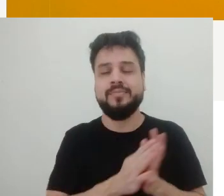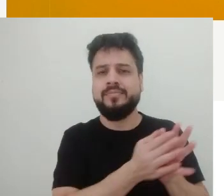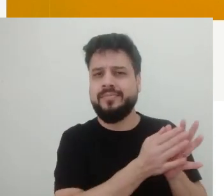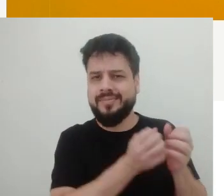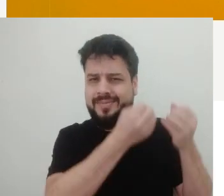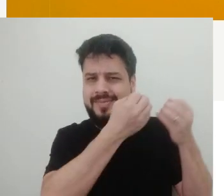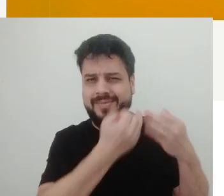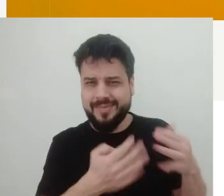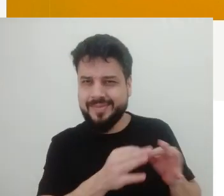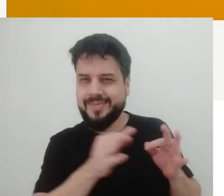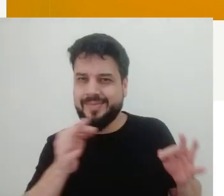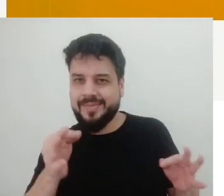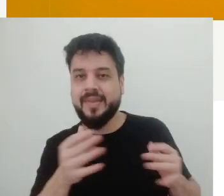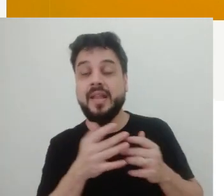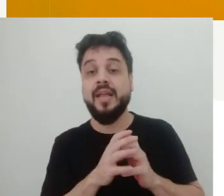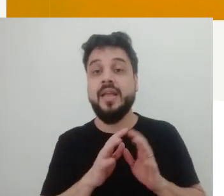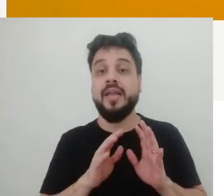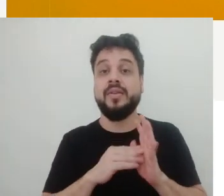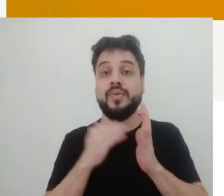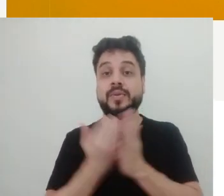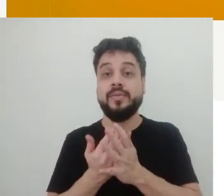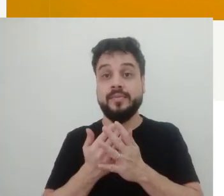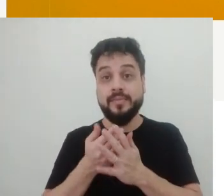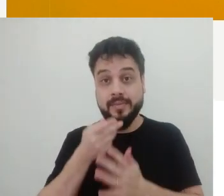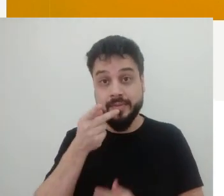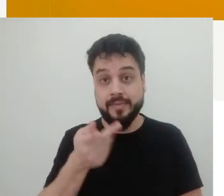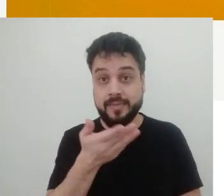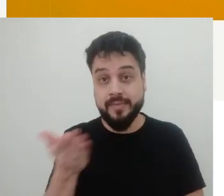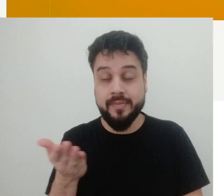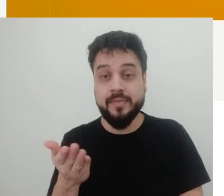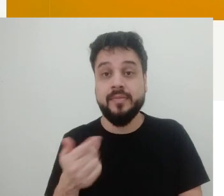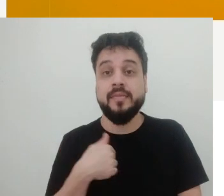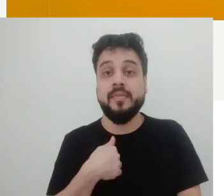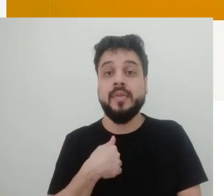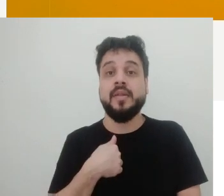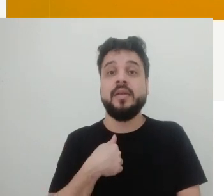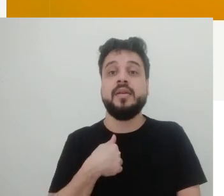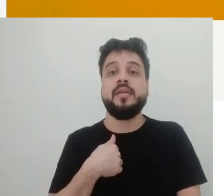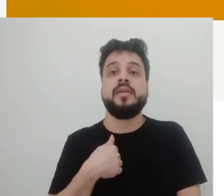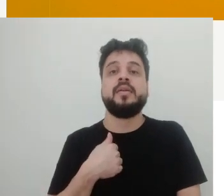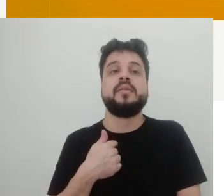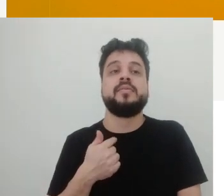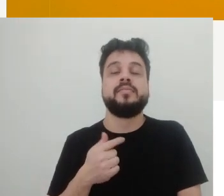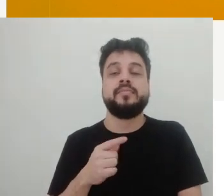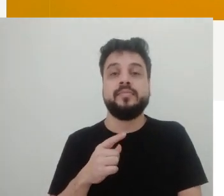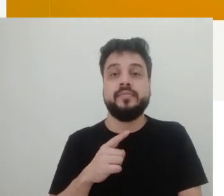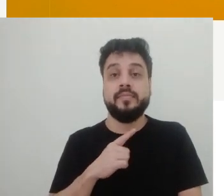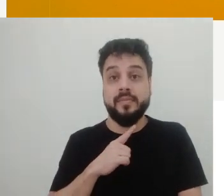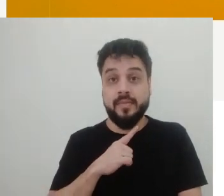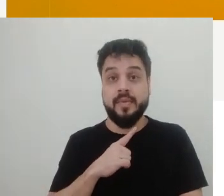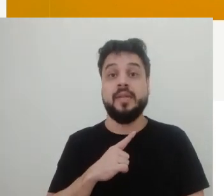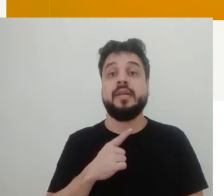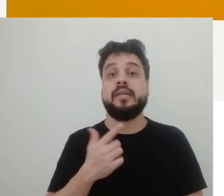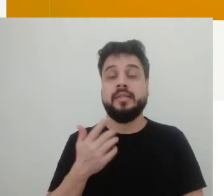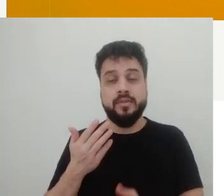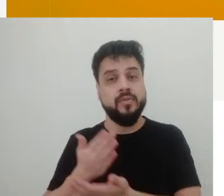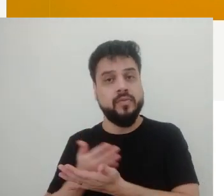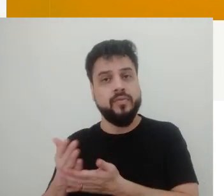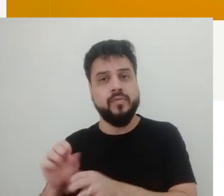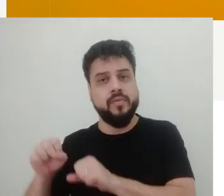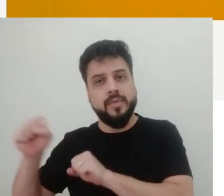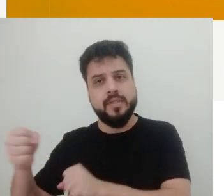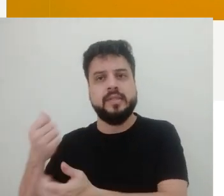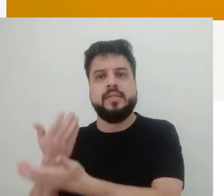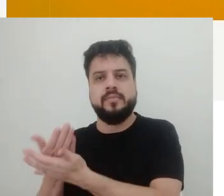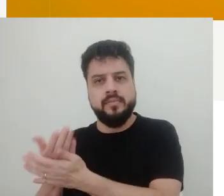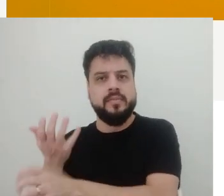la universidad, que avancé haciendo 2 carreras y media y 2